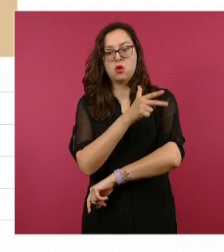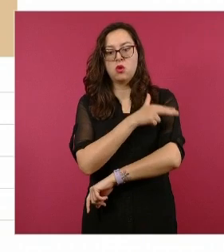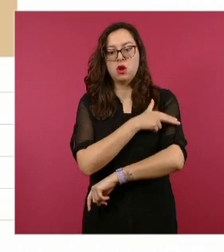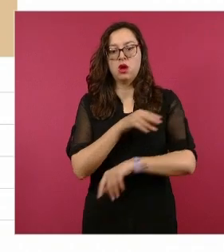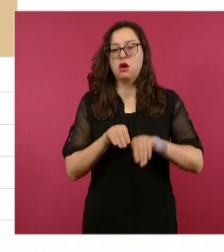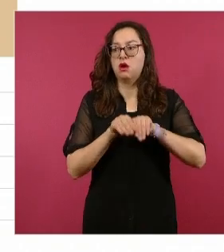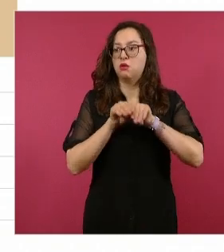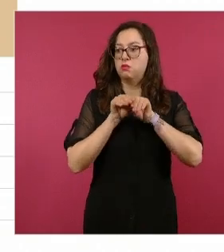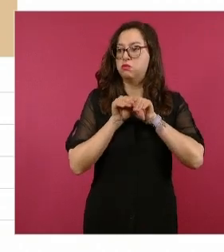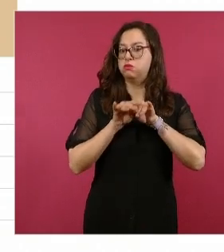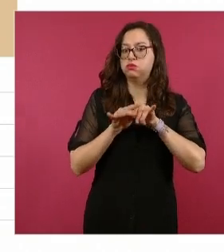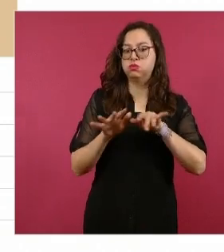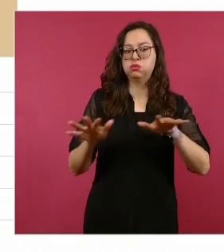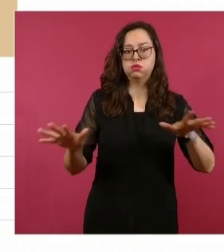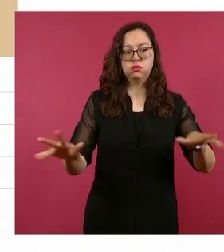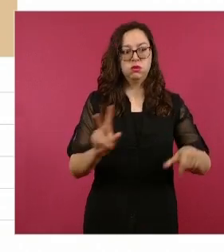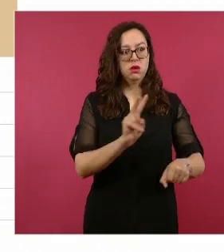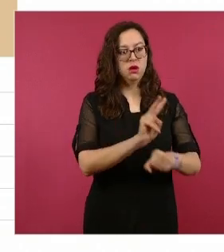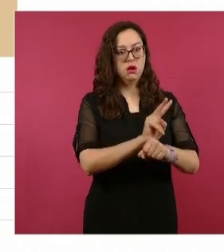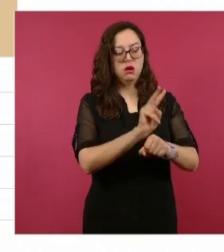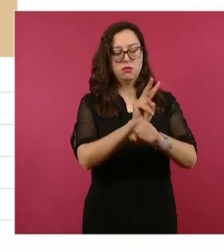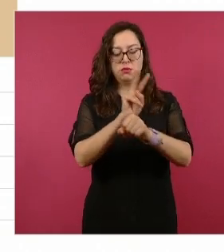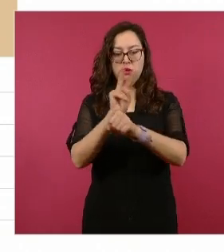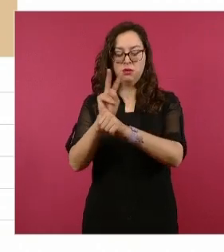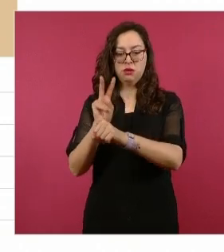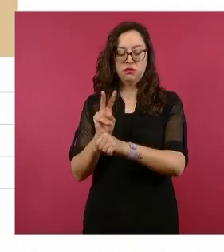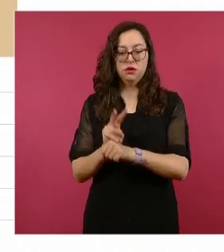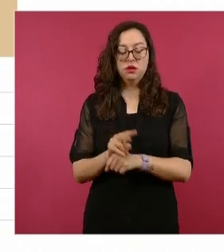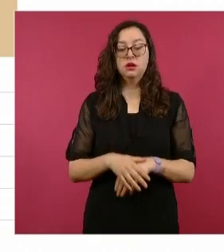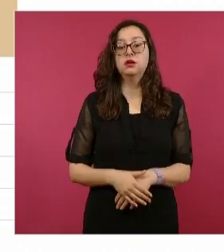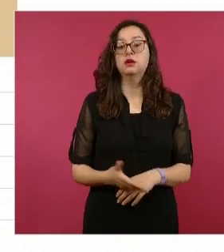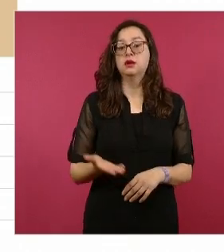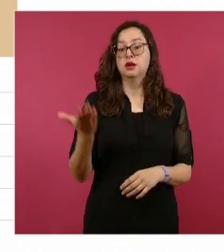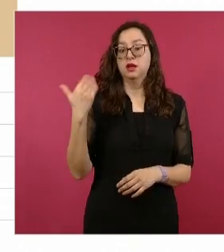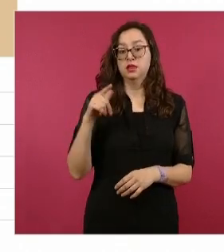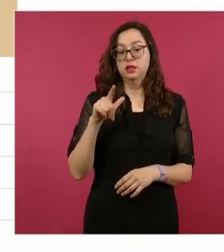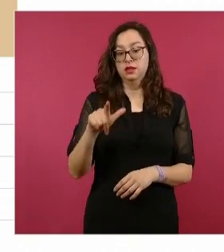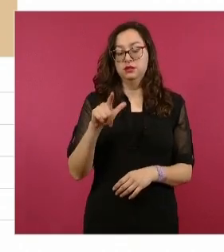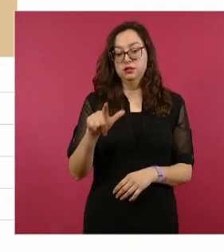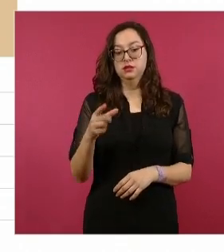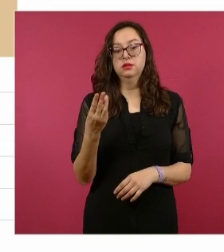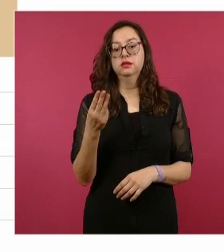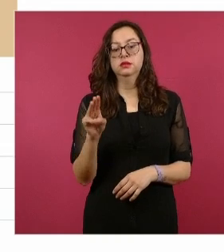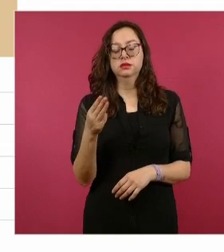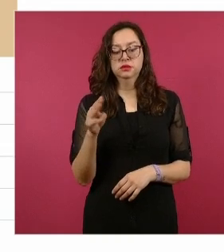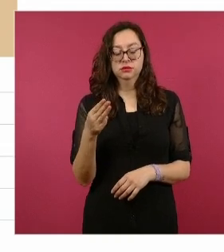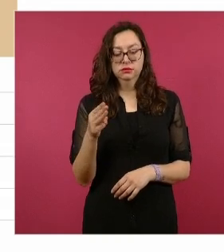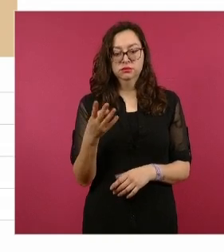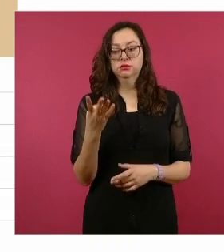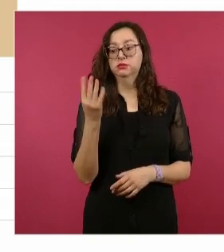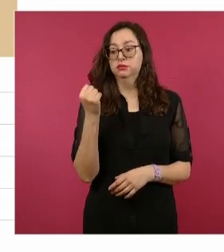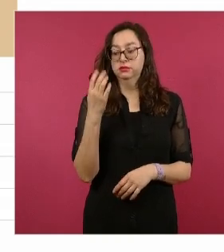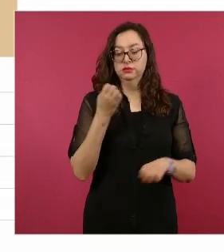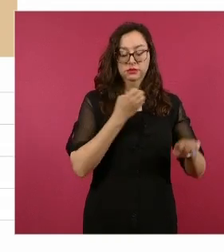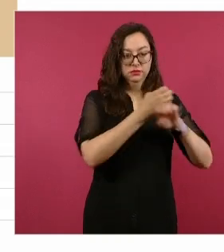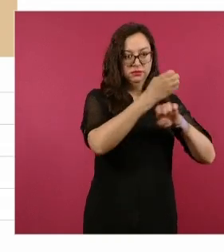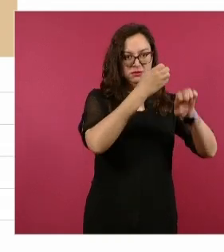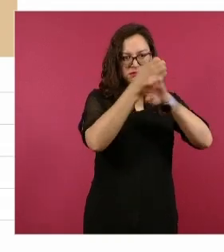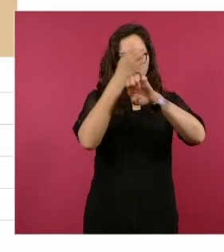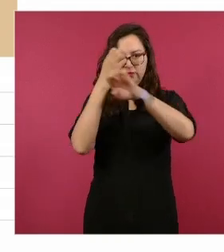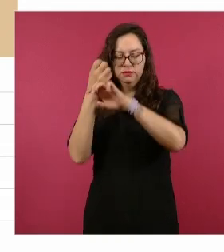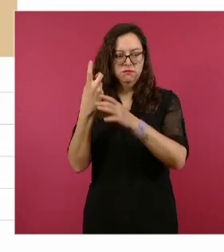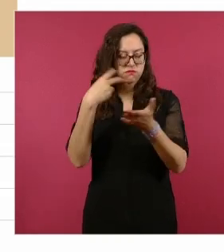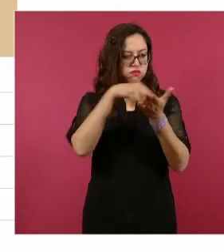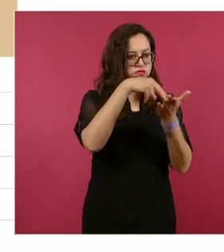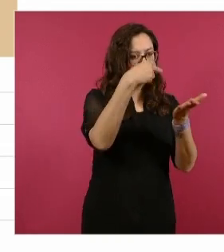refuerzo y creación de fuerzas de tarea de carreteras como sigue. El 17 de mayo se implementó un reforzamiento de 9 estados con